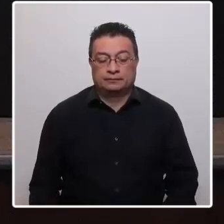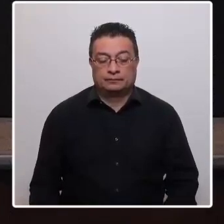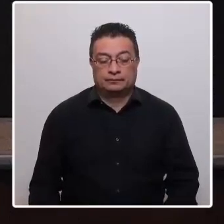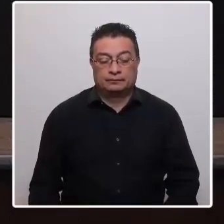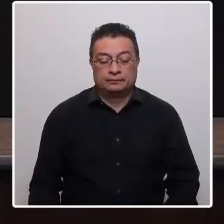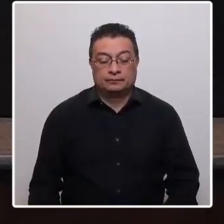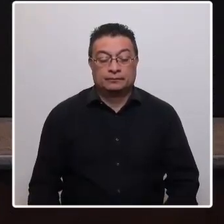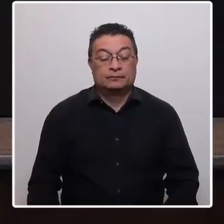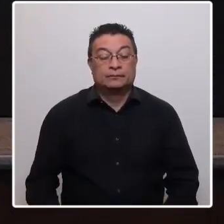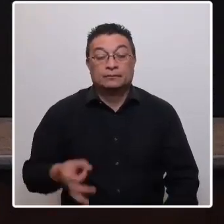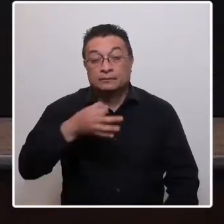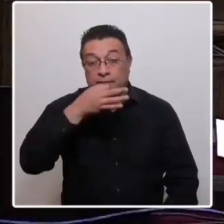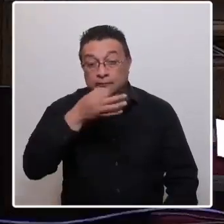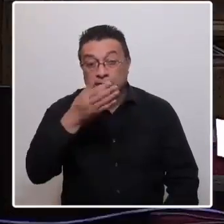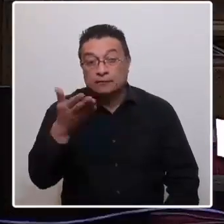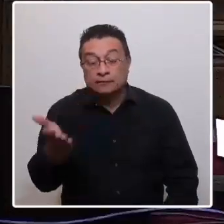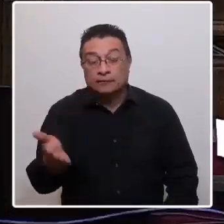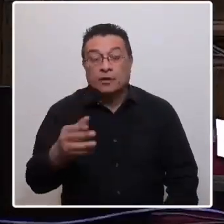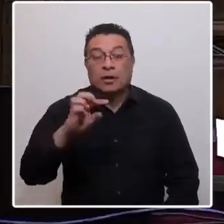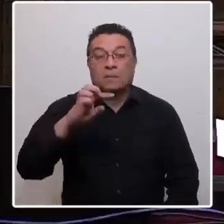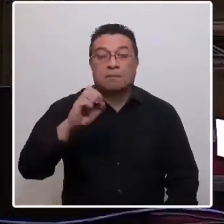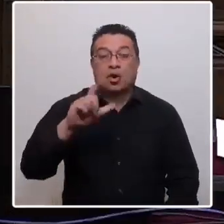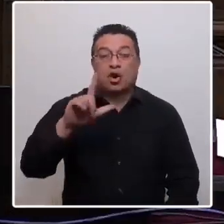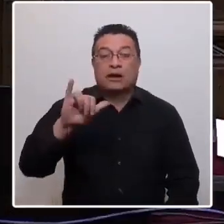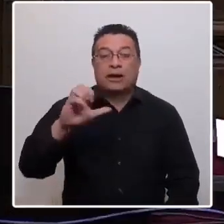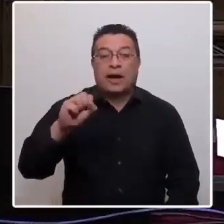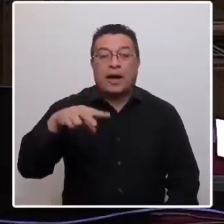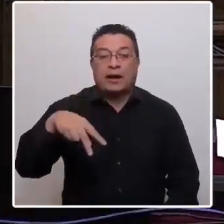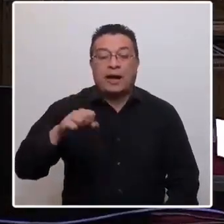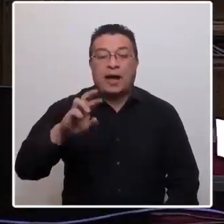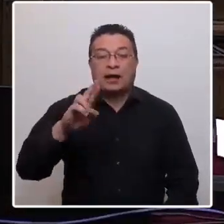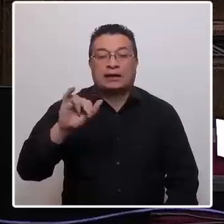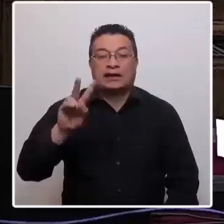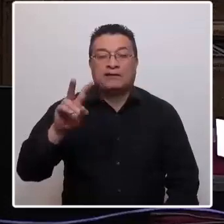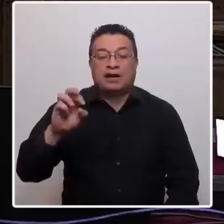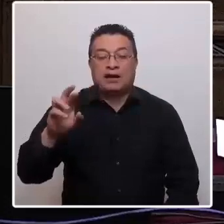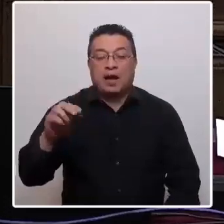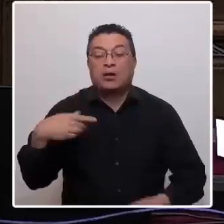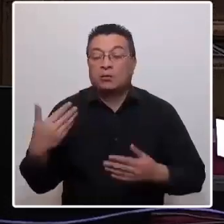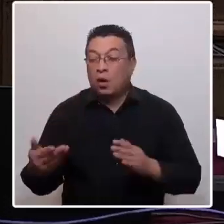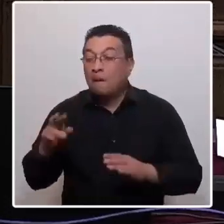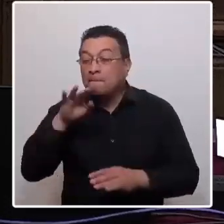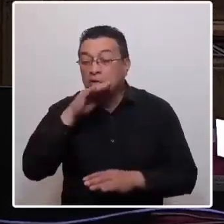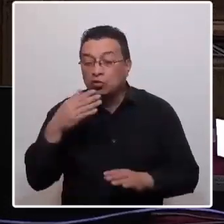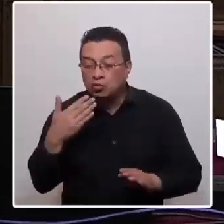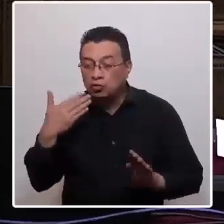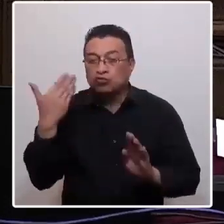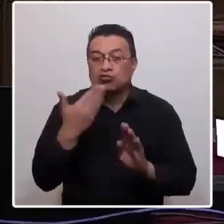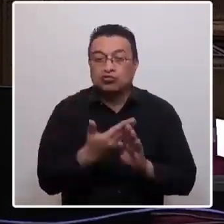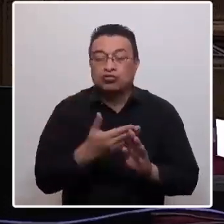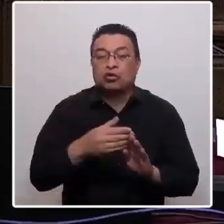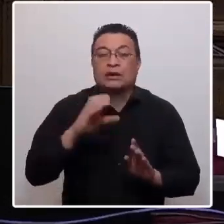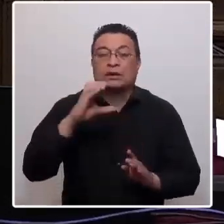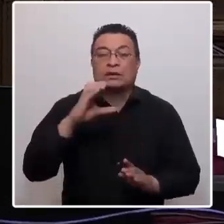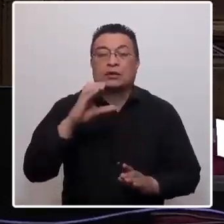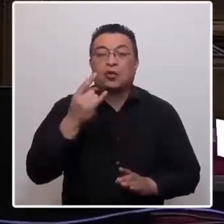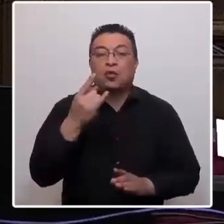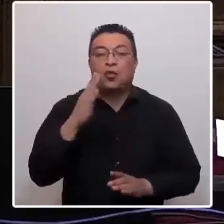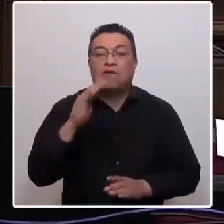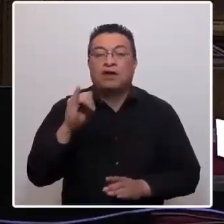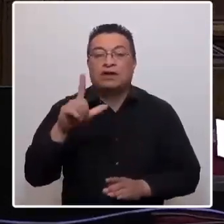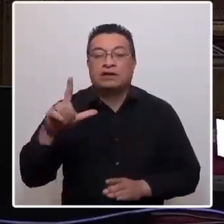Tiene la palabra la convencional Poliana Rivera, con los minutos adicionales que le ha cedido la convencional María Cecilia Uvilla.